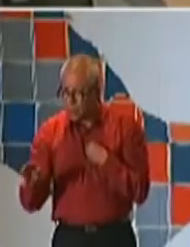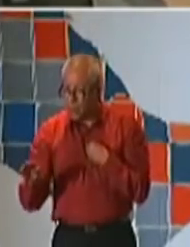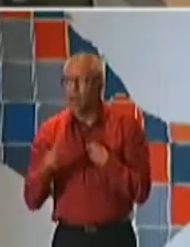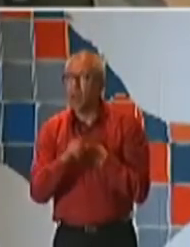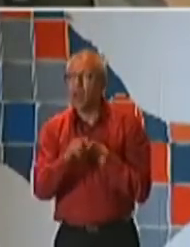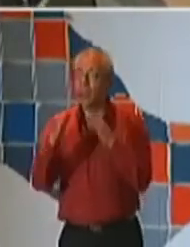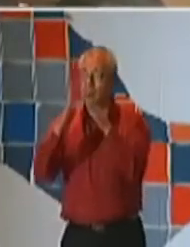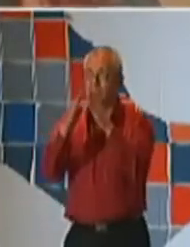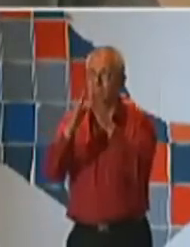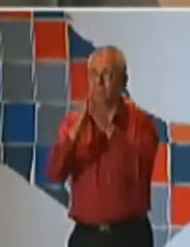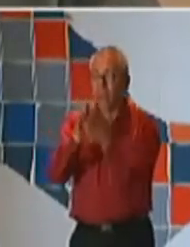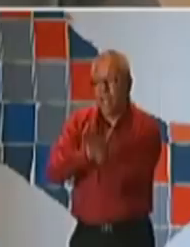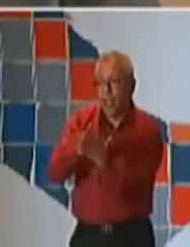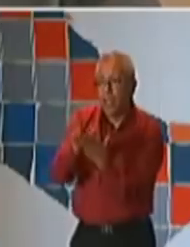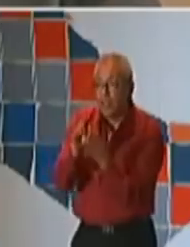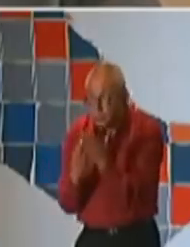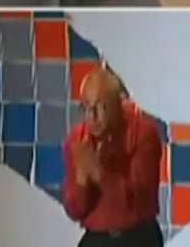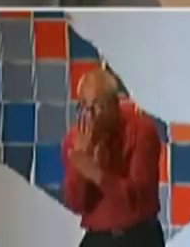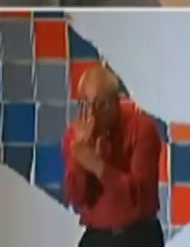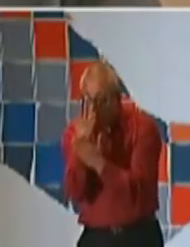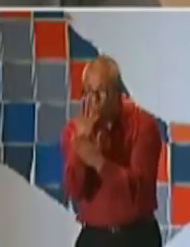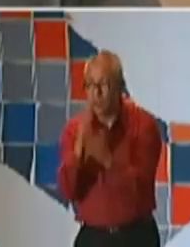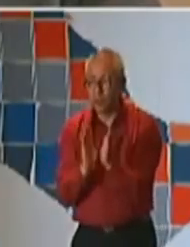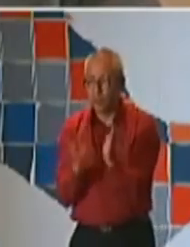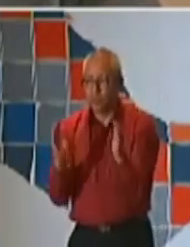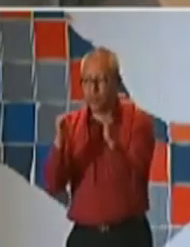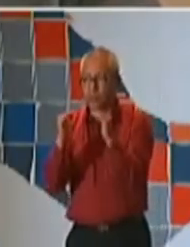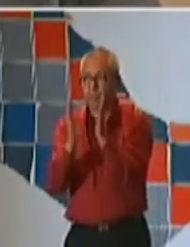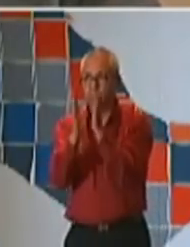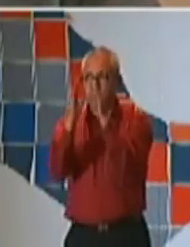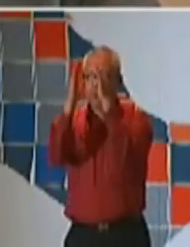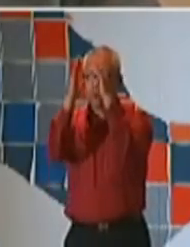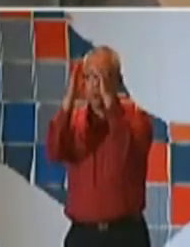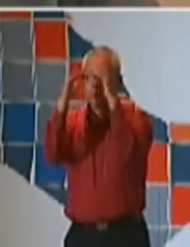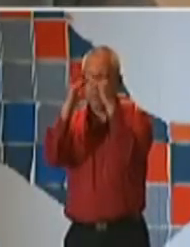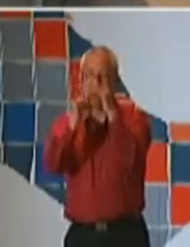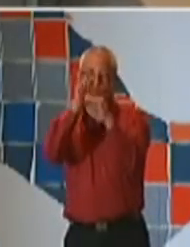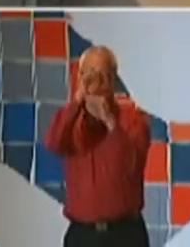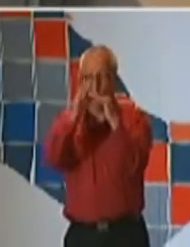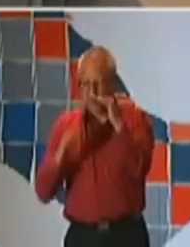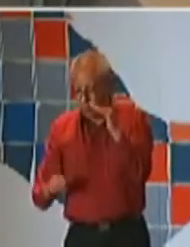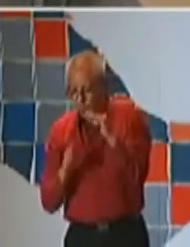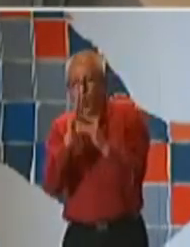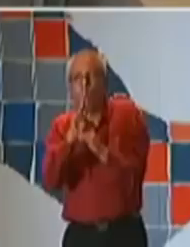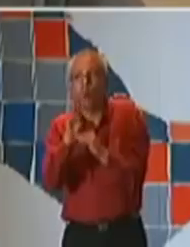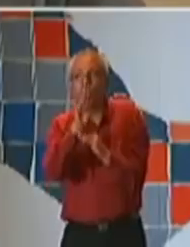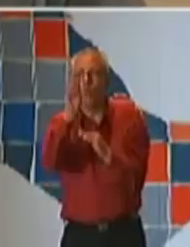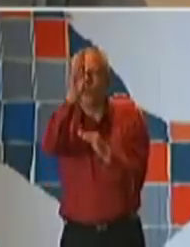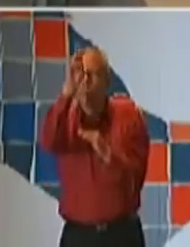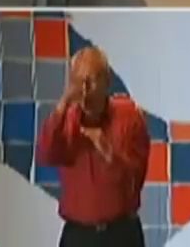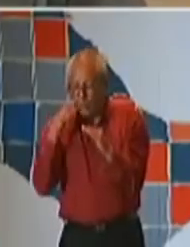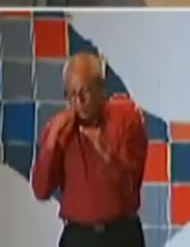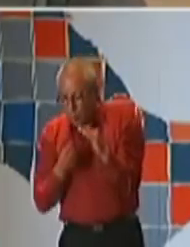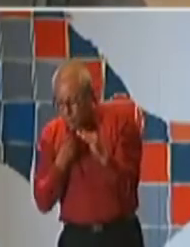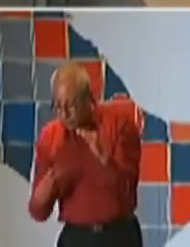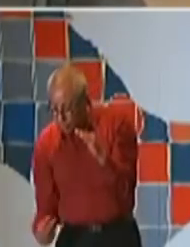los niños se deslizaban desnudos por las chimeneas de casa en casa